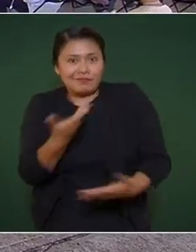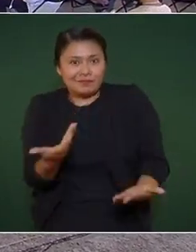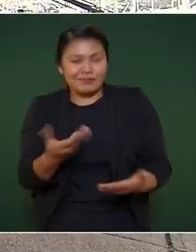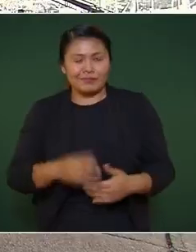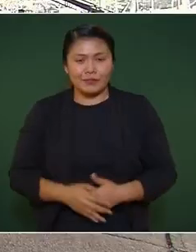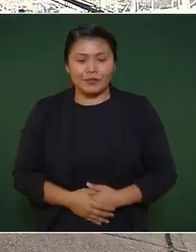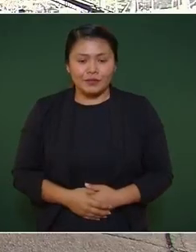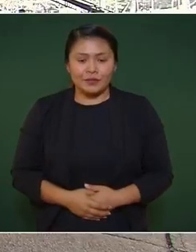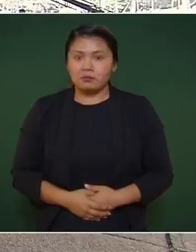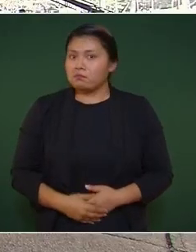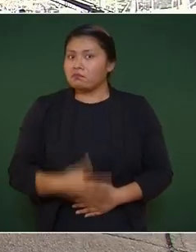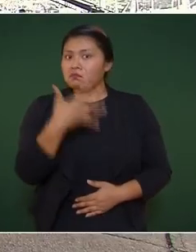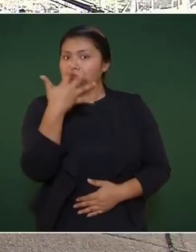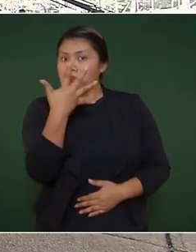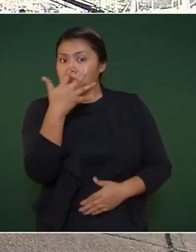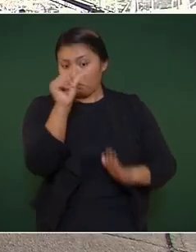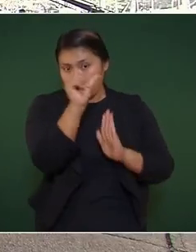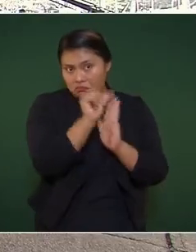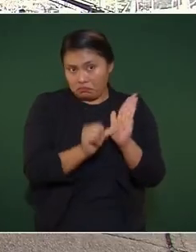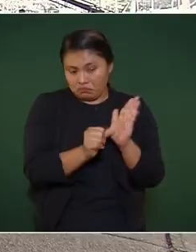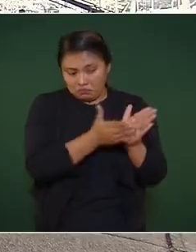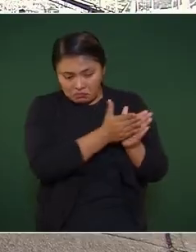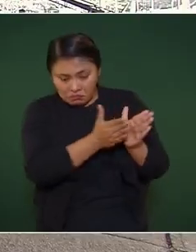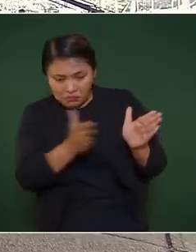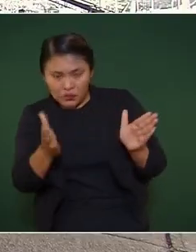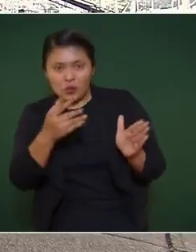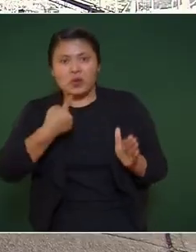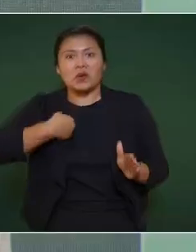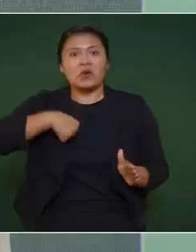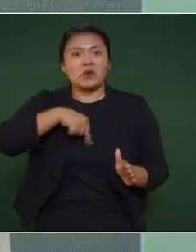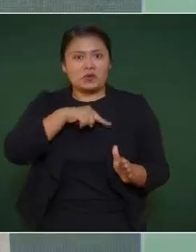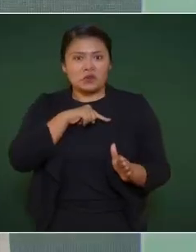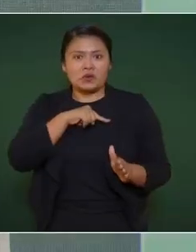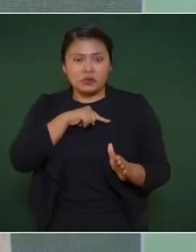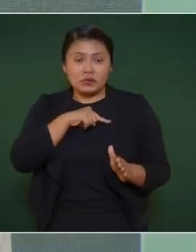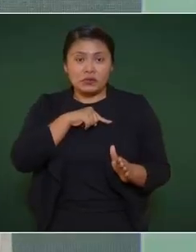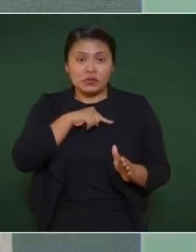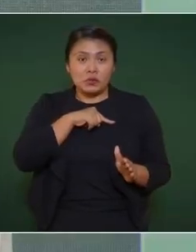Y en 5 meses fuimos de los primeros en el mundo.